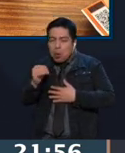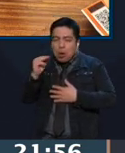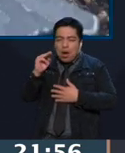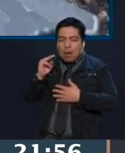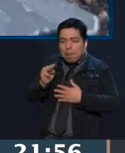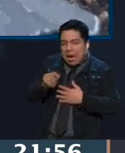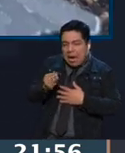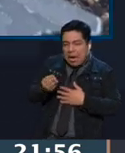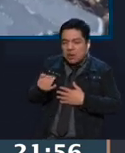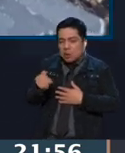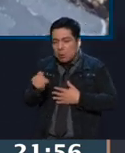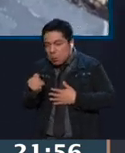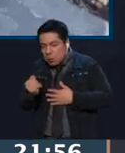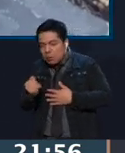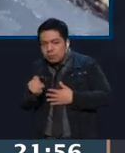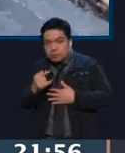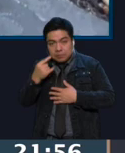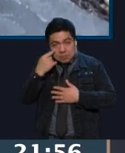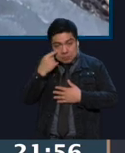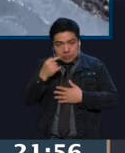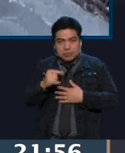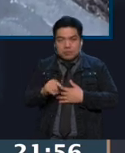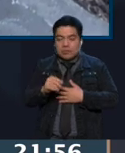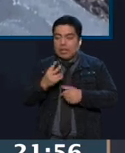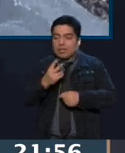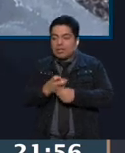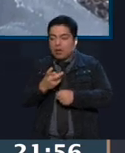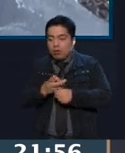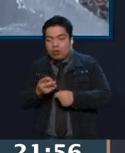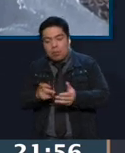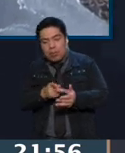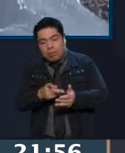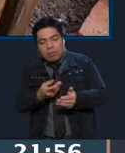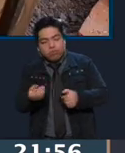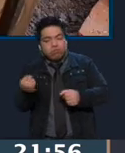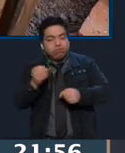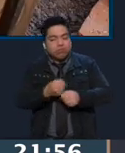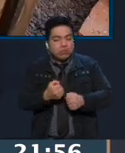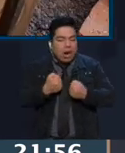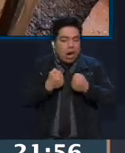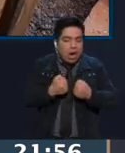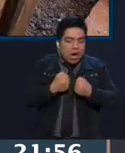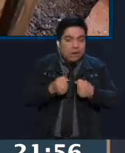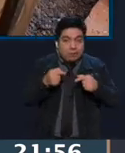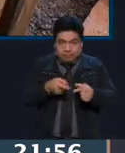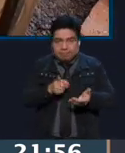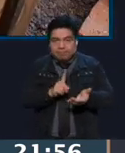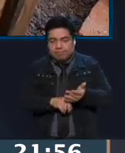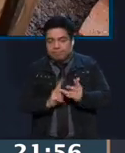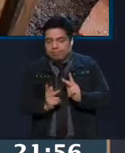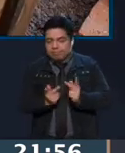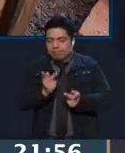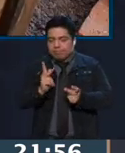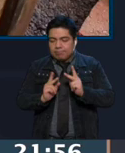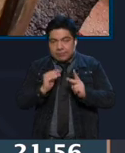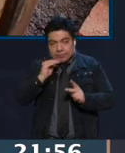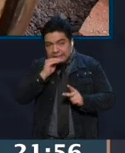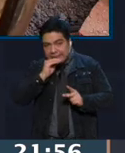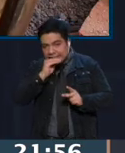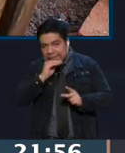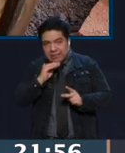junio, ocurre una cosa que se llama el segundo montón, que se prepara, o sea, que se fortalece la planta de maíz para que